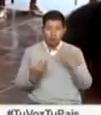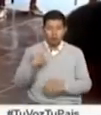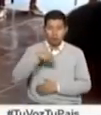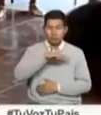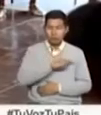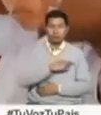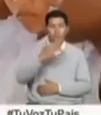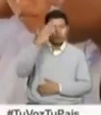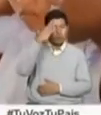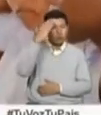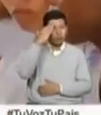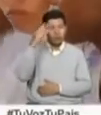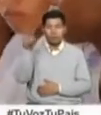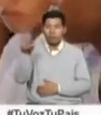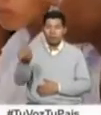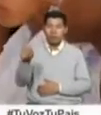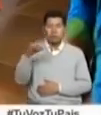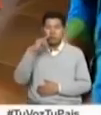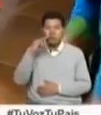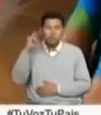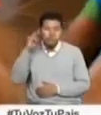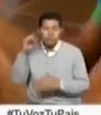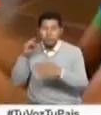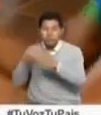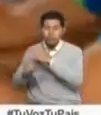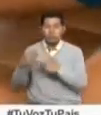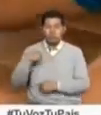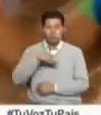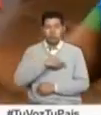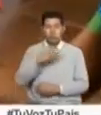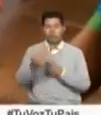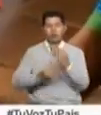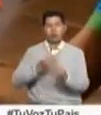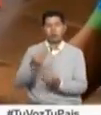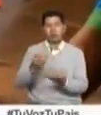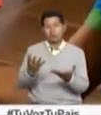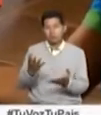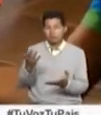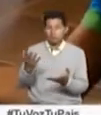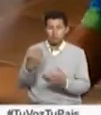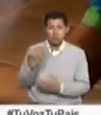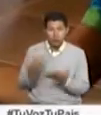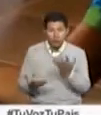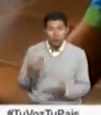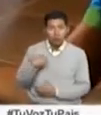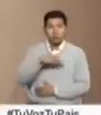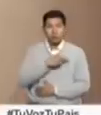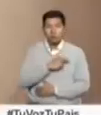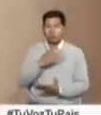según UNICEF, es realizar una escucha adecuada, sin culpar ni juzgar a la víctima. Es necesario garantizarle protección y